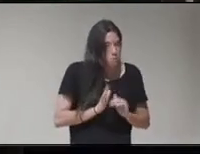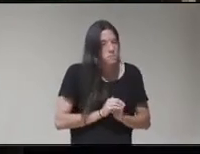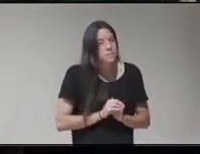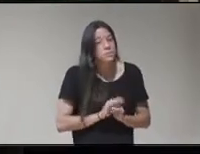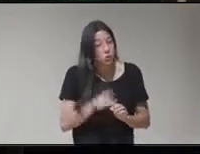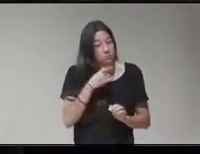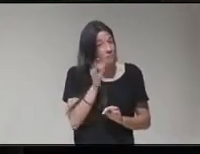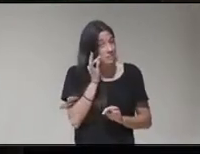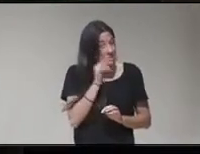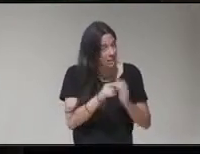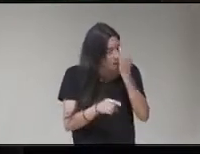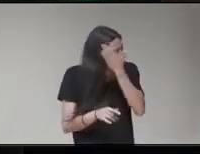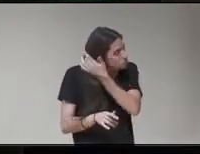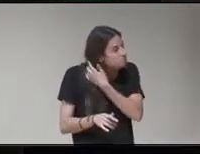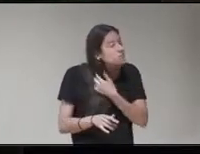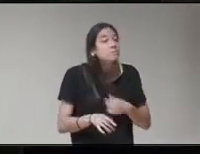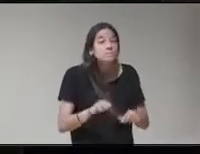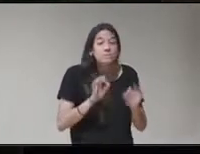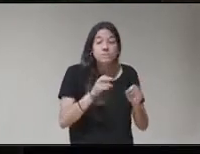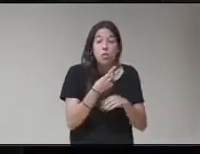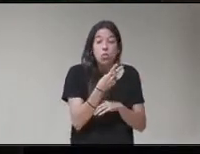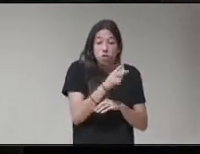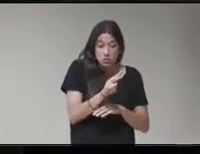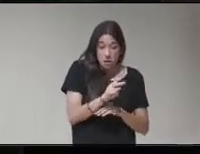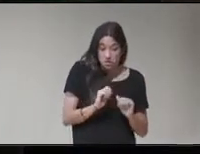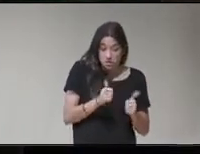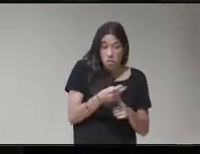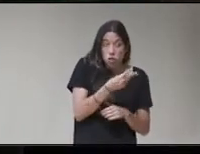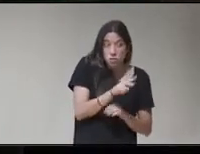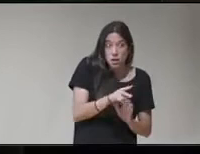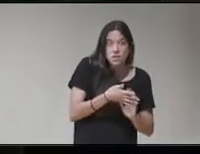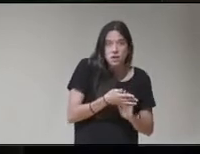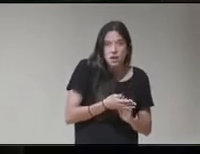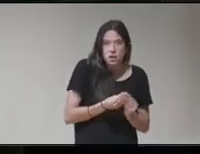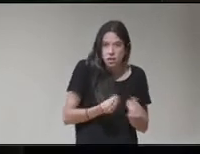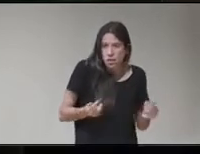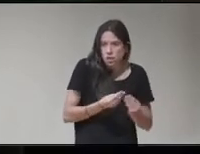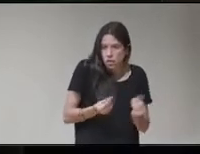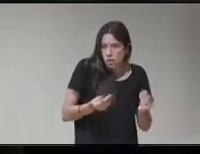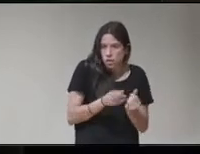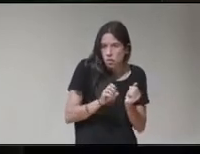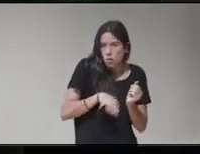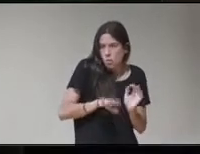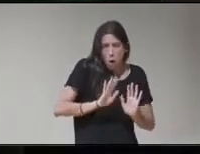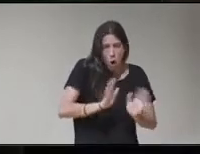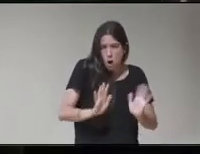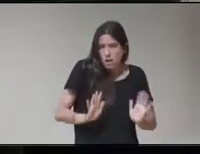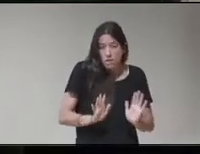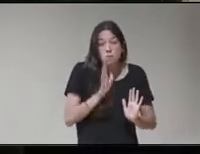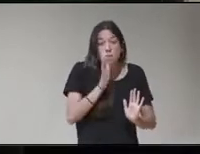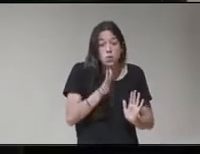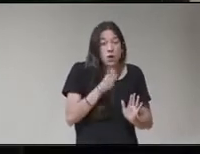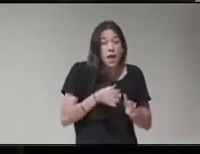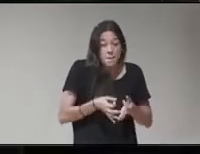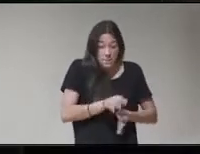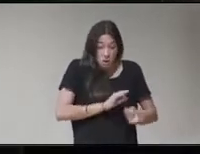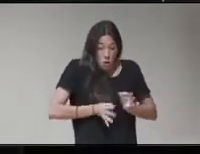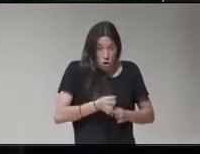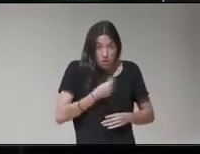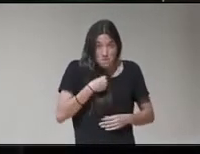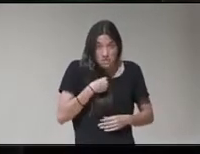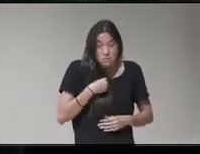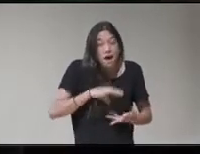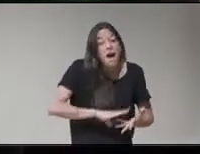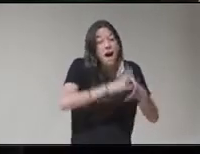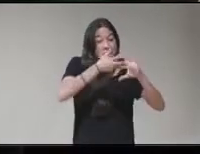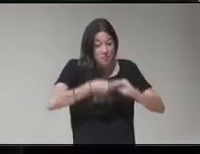esta chica resulta que en las 2 primeras semanas tuvo unas diarreas horrorosas, Porque claro, la microbiota que está adaptada